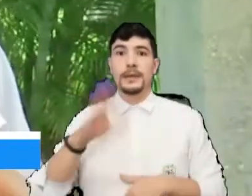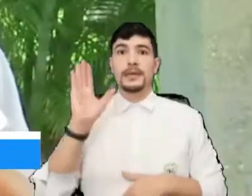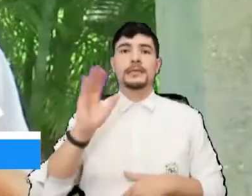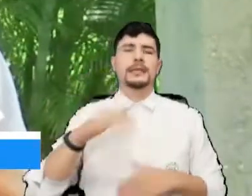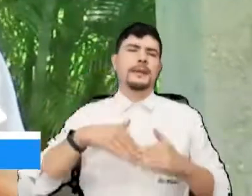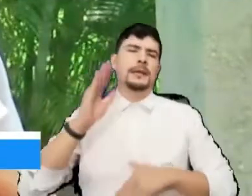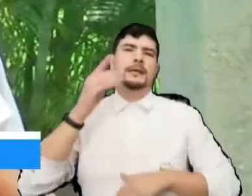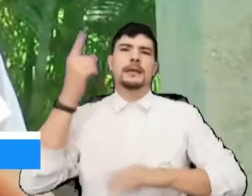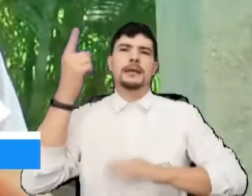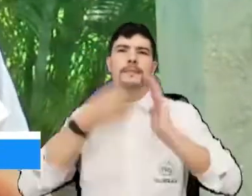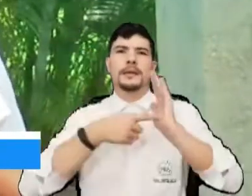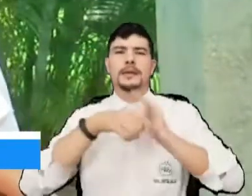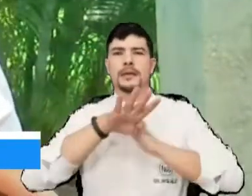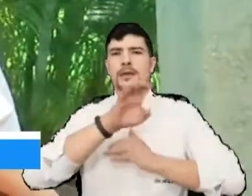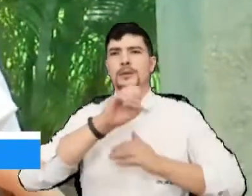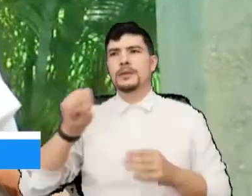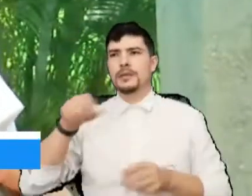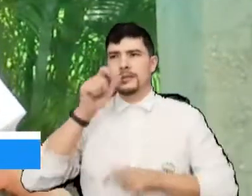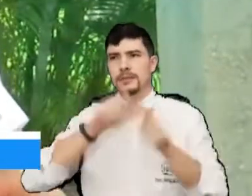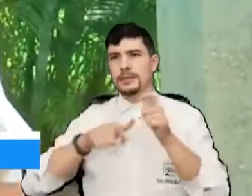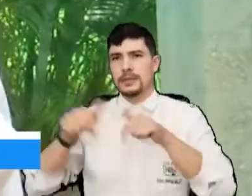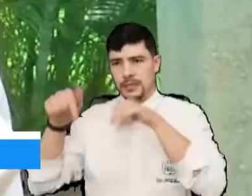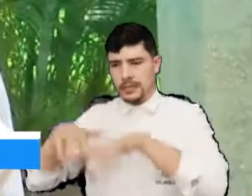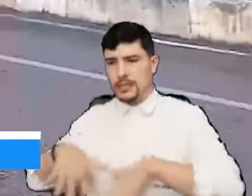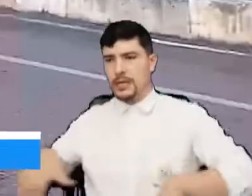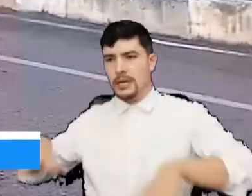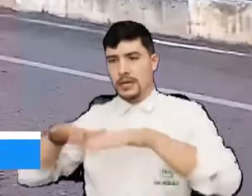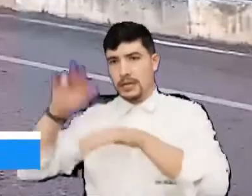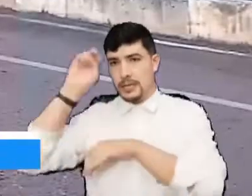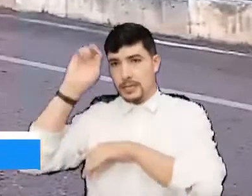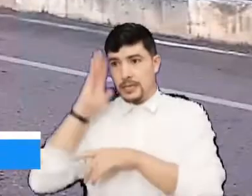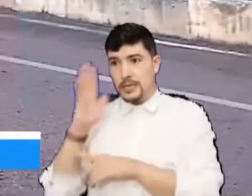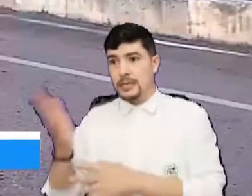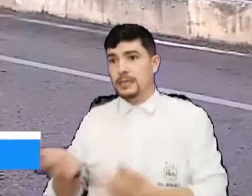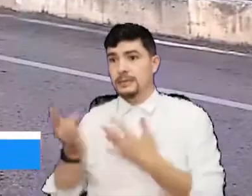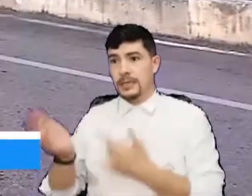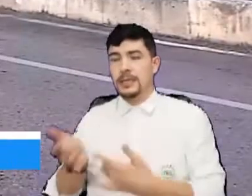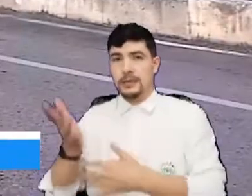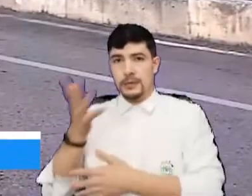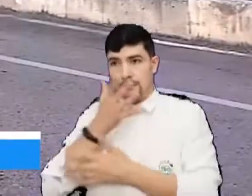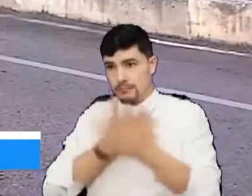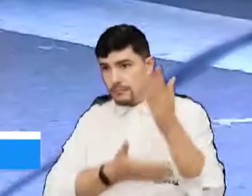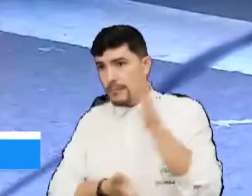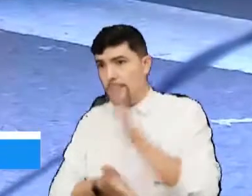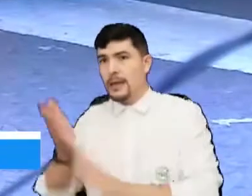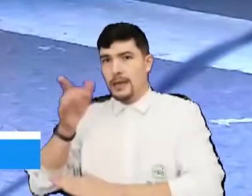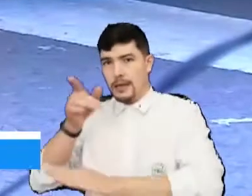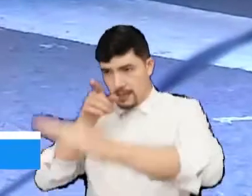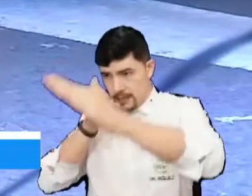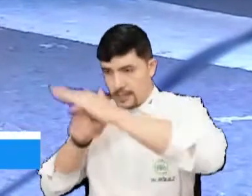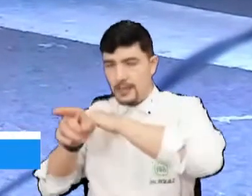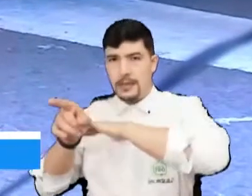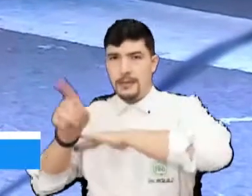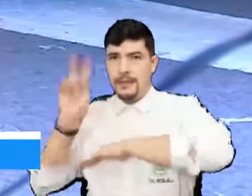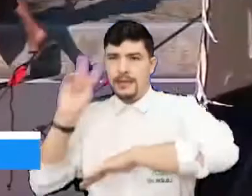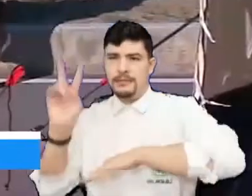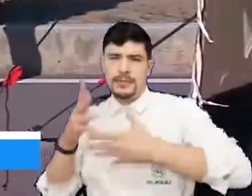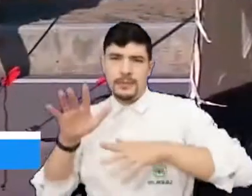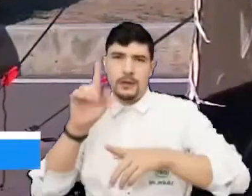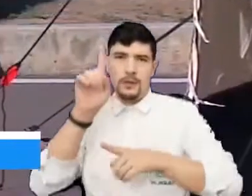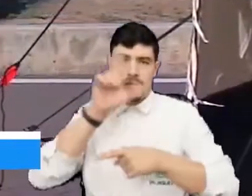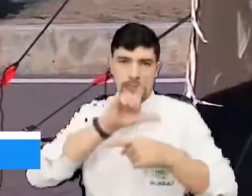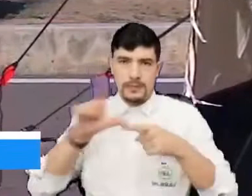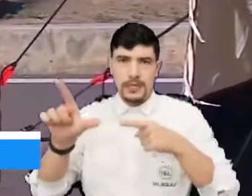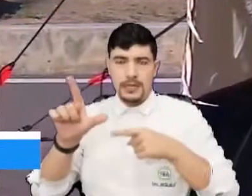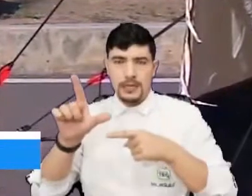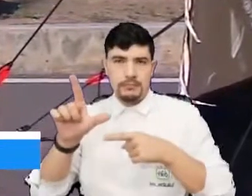migrantes estacionados en el norte de Santander esperando su salida hacia Venezuela. Esto implica que más o menos en semana y media, dos, no deberíamos recibir